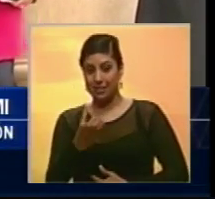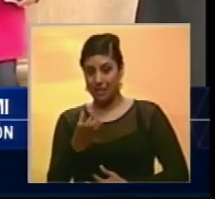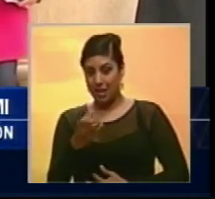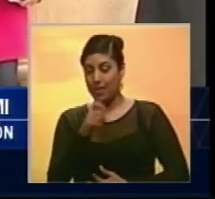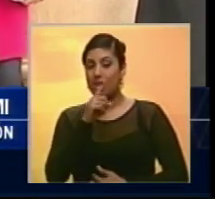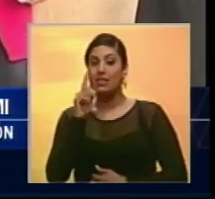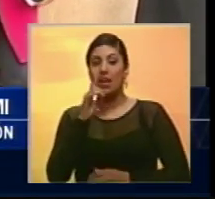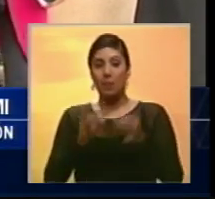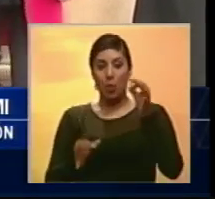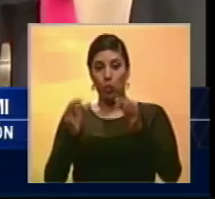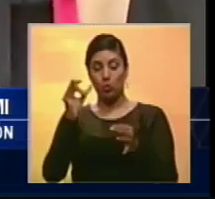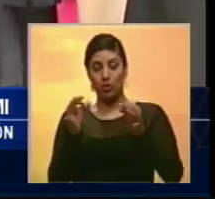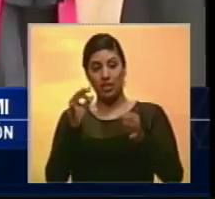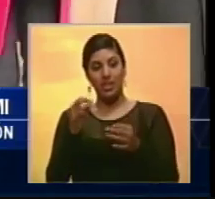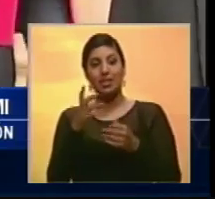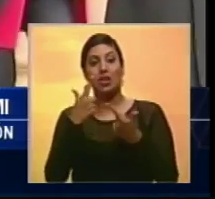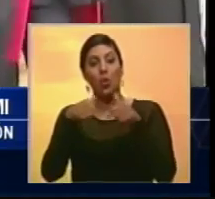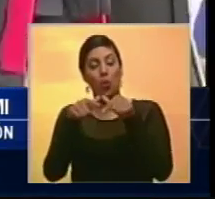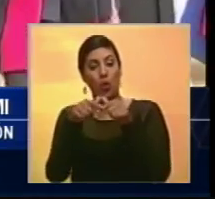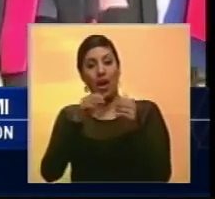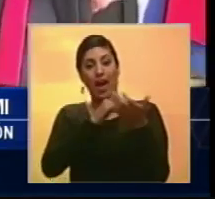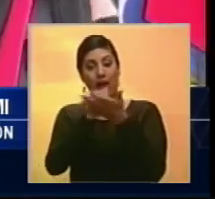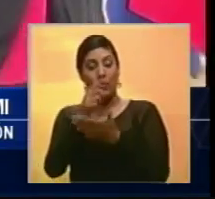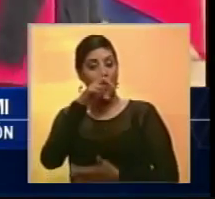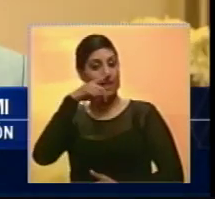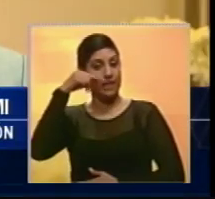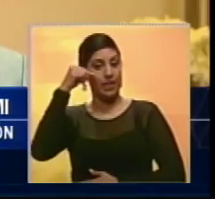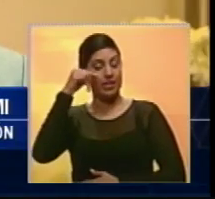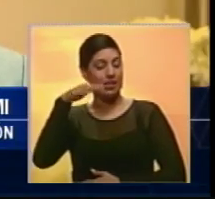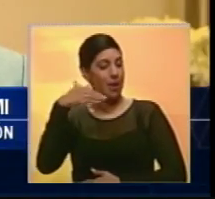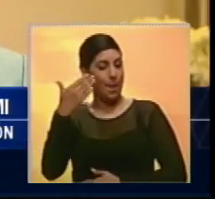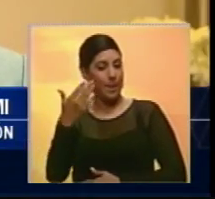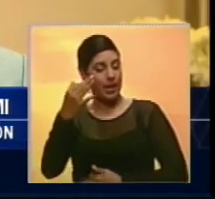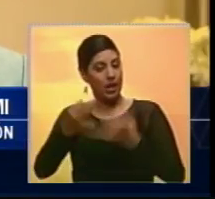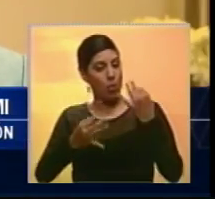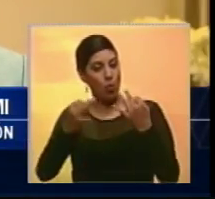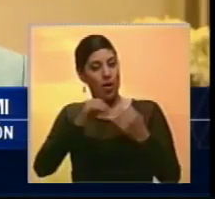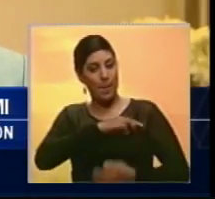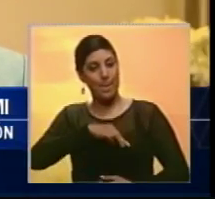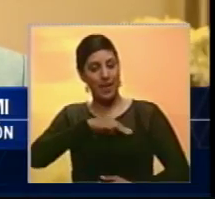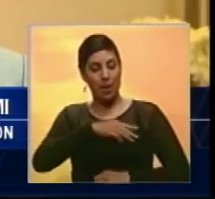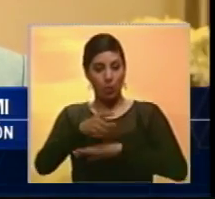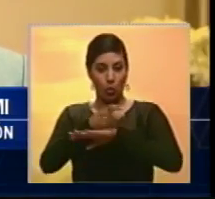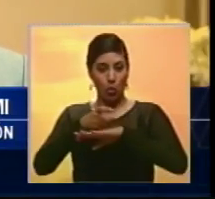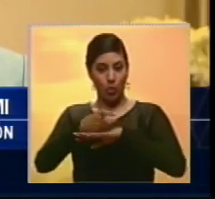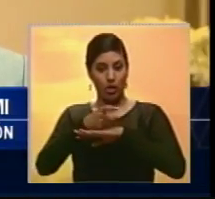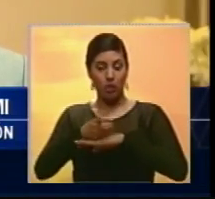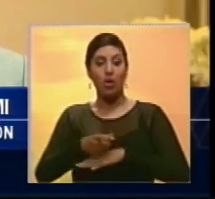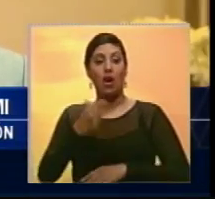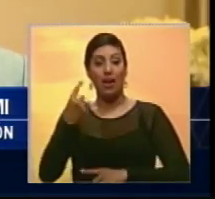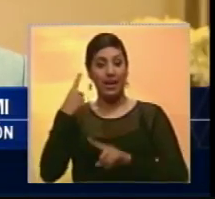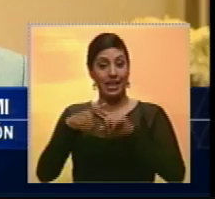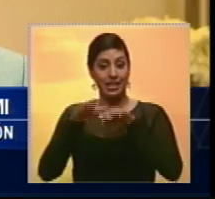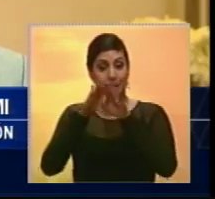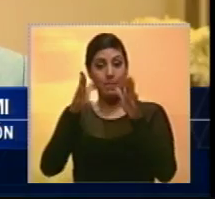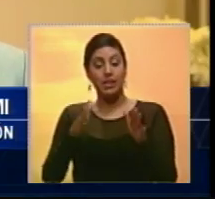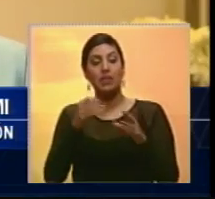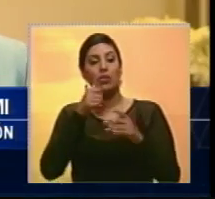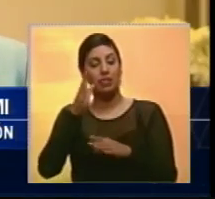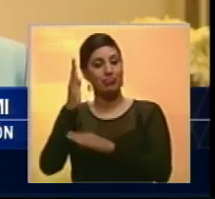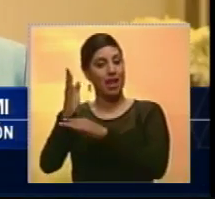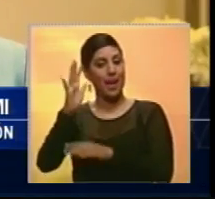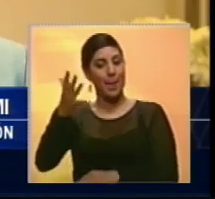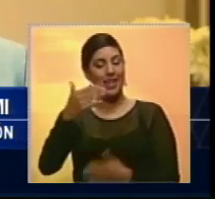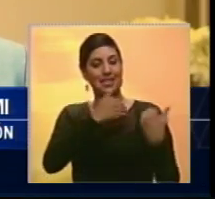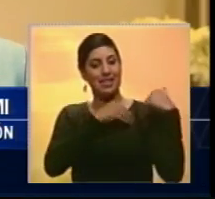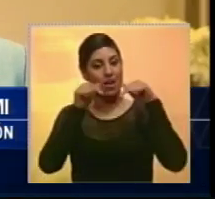la Corte de Justicia, única instancia habilitada en Francia para juzgar a miembros del gobierno. La exministra es imputada por su